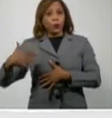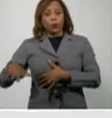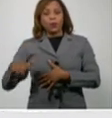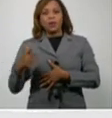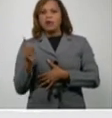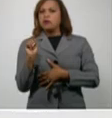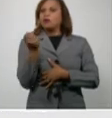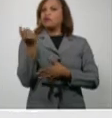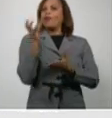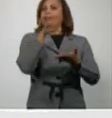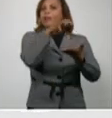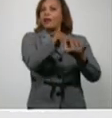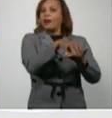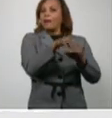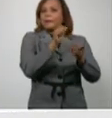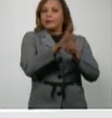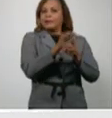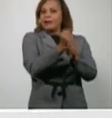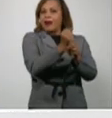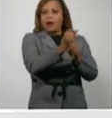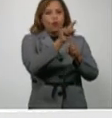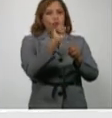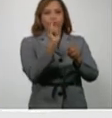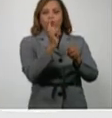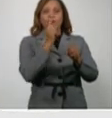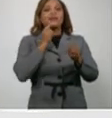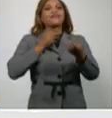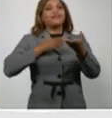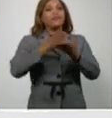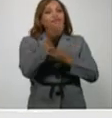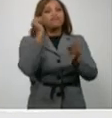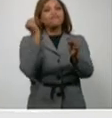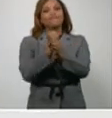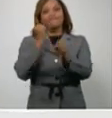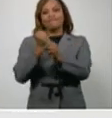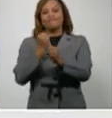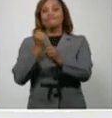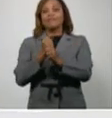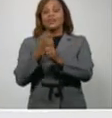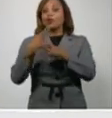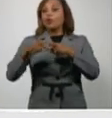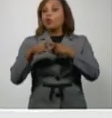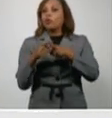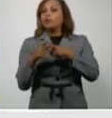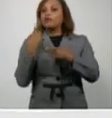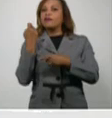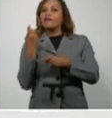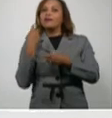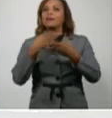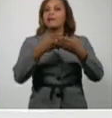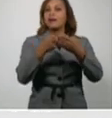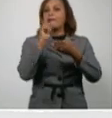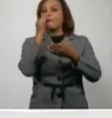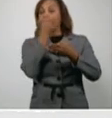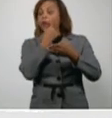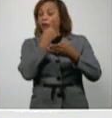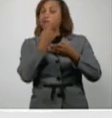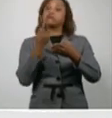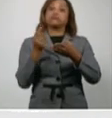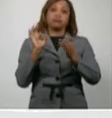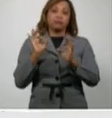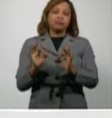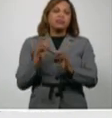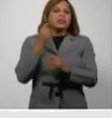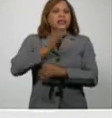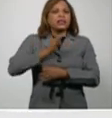instalarlos, ponerlos en marcha, sino mantenerlos, los recursos que se utilizan, y realmente lo que quisiéramos es que